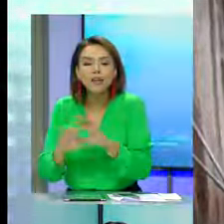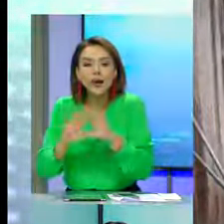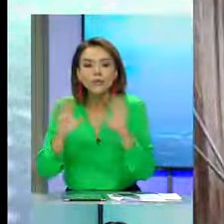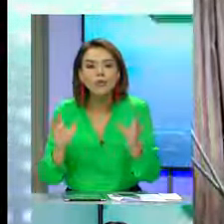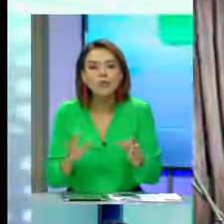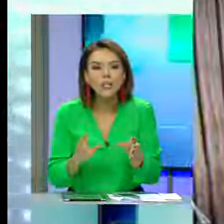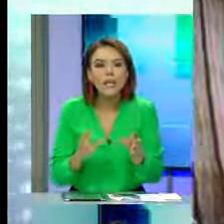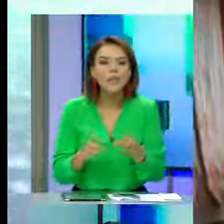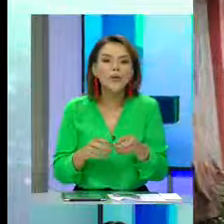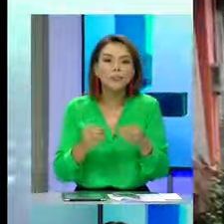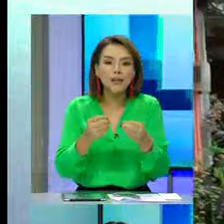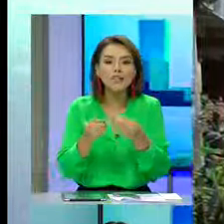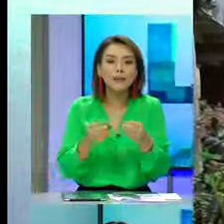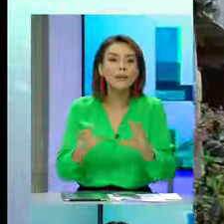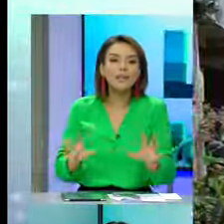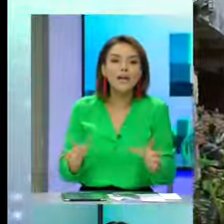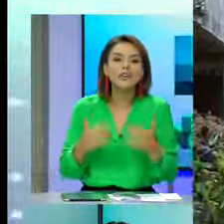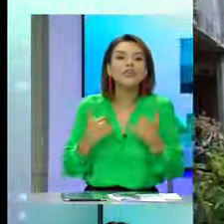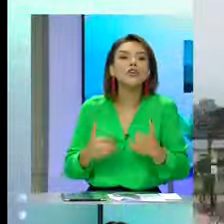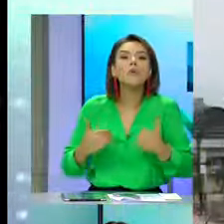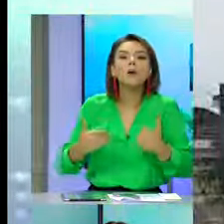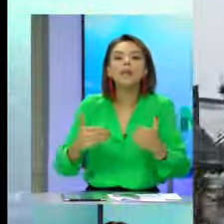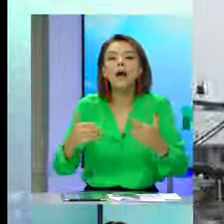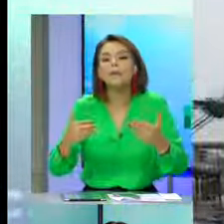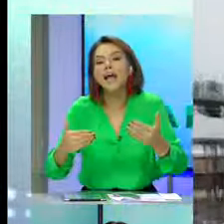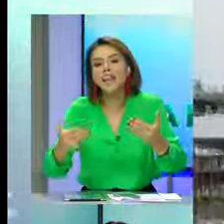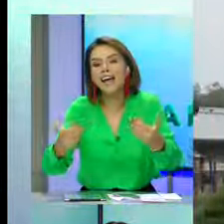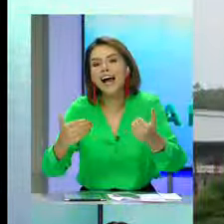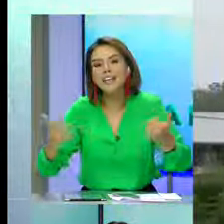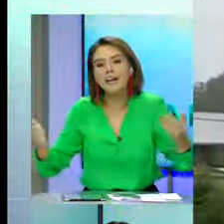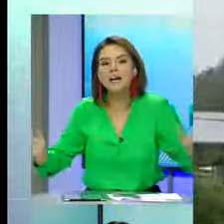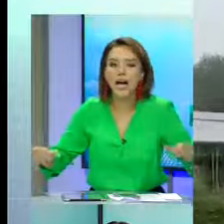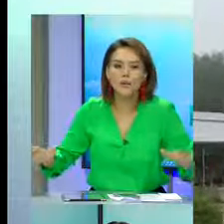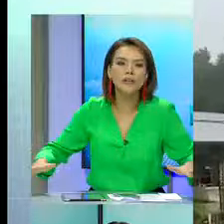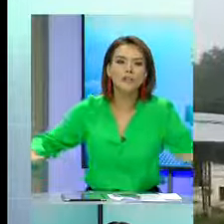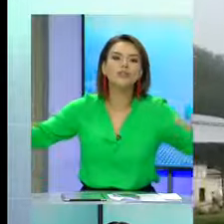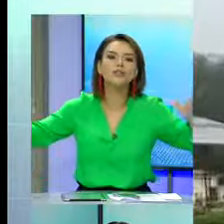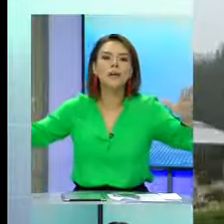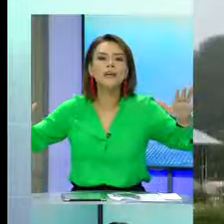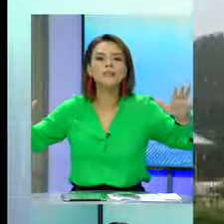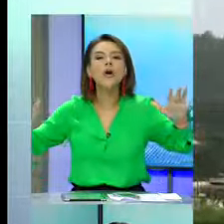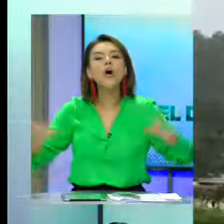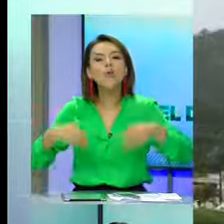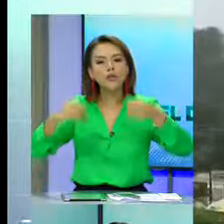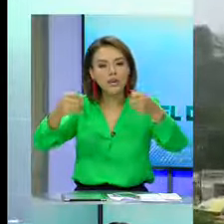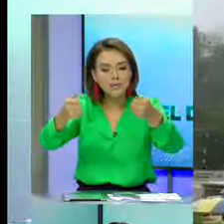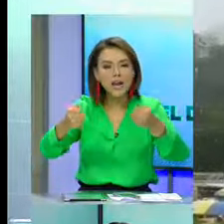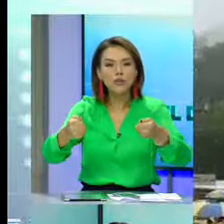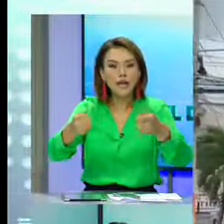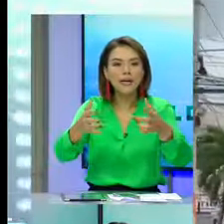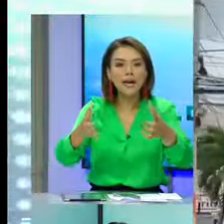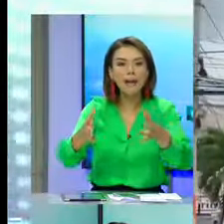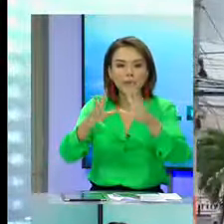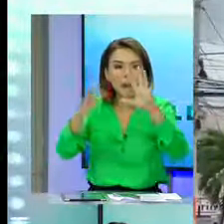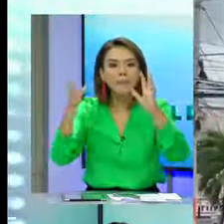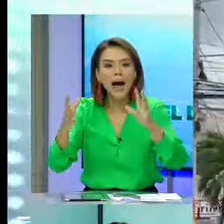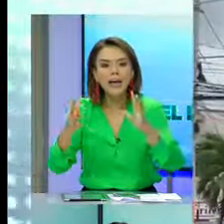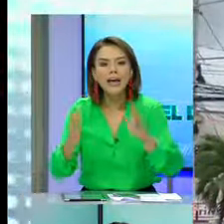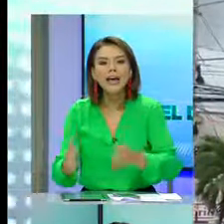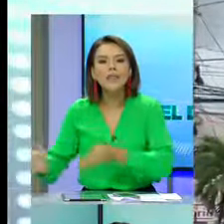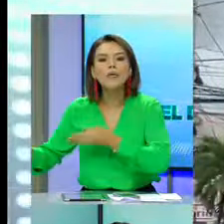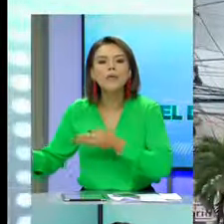todas sus cositas y cuando pase el tema del invierno, si no los puedo cambiar de casa, les ayuda a hacer un contrapiso, cuando el invierno ya escampe, ya